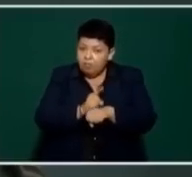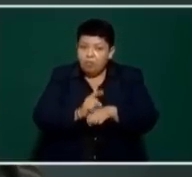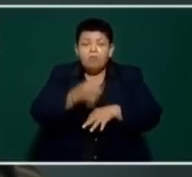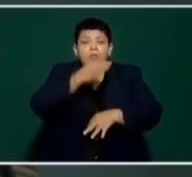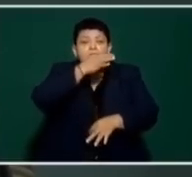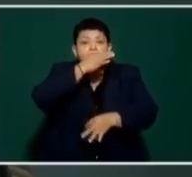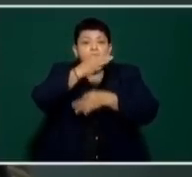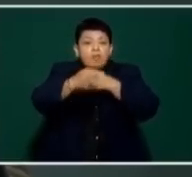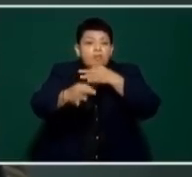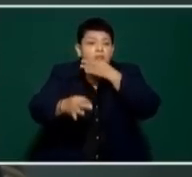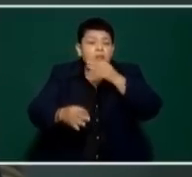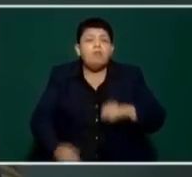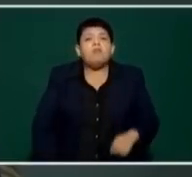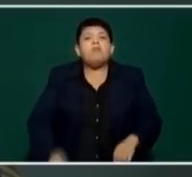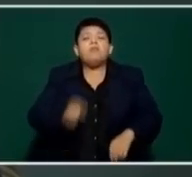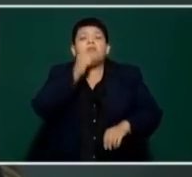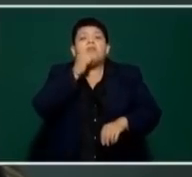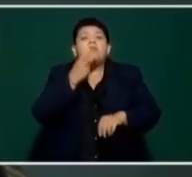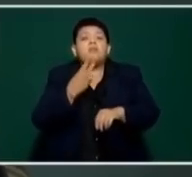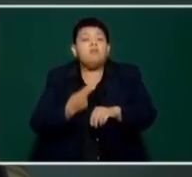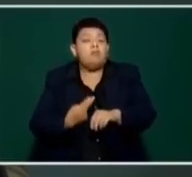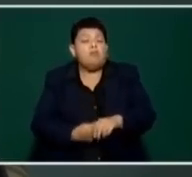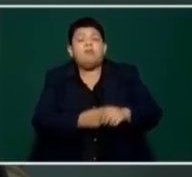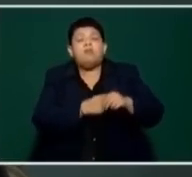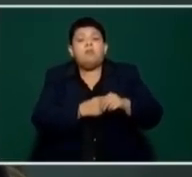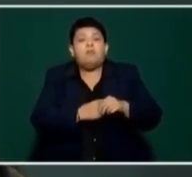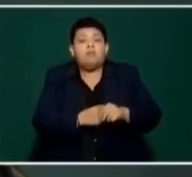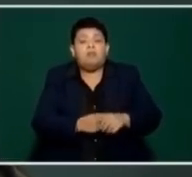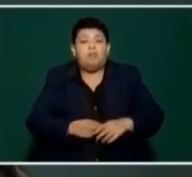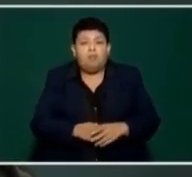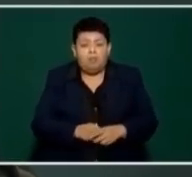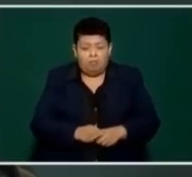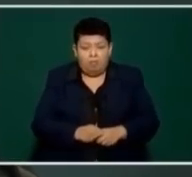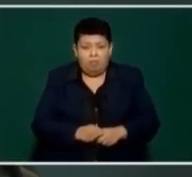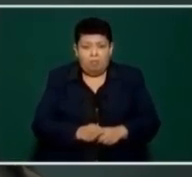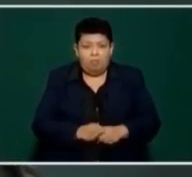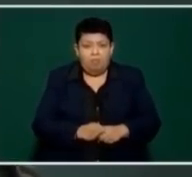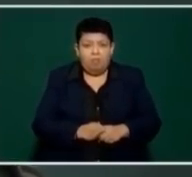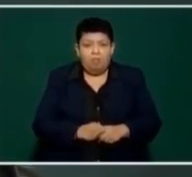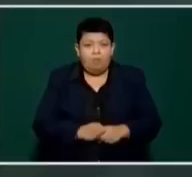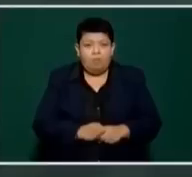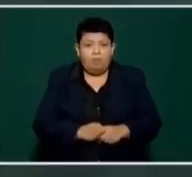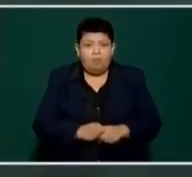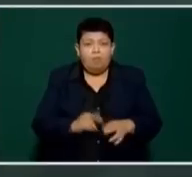informando al secretario de Relaciones Exteriores, que es el coordinador